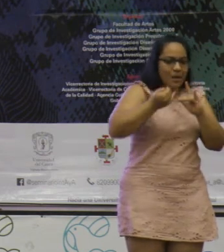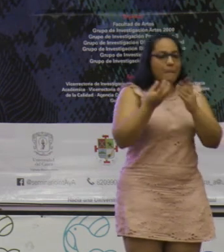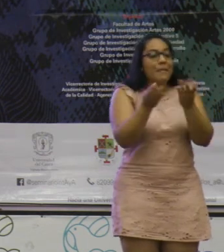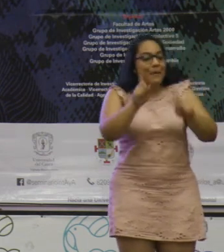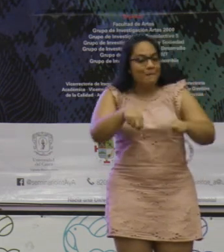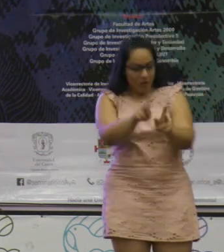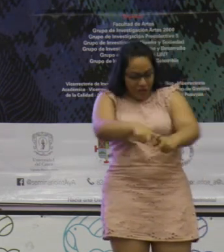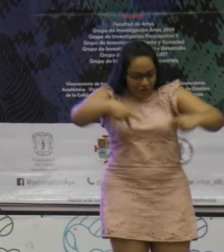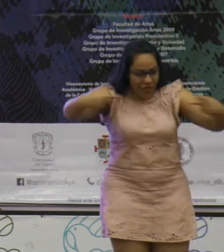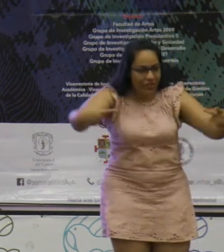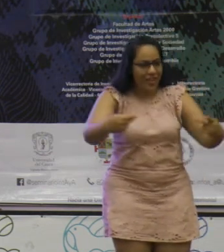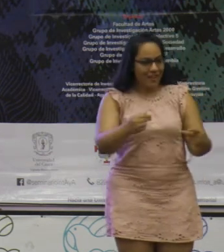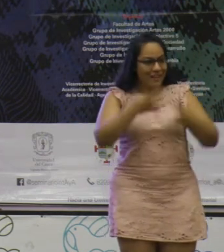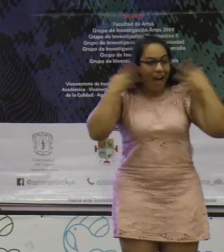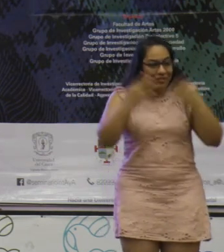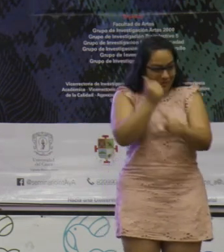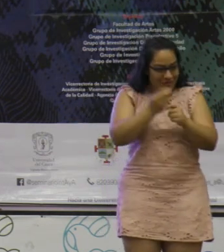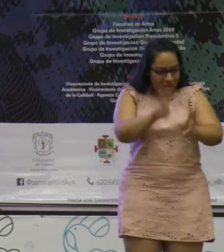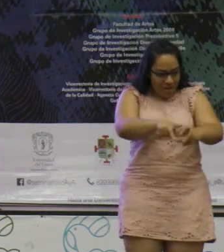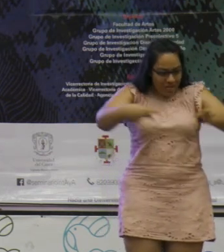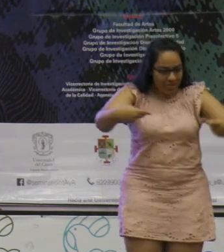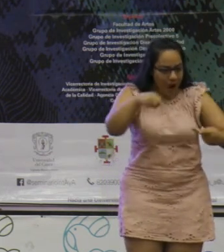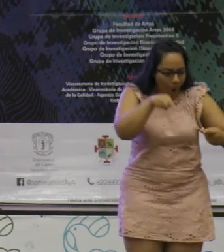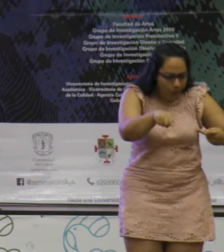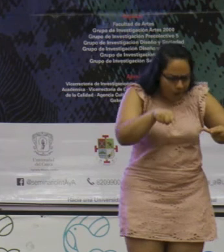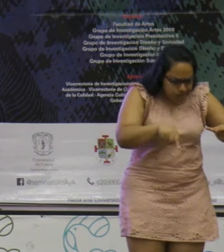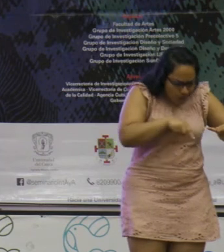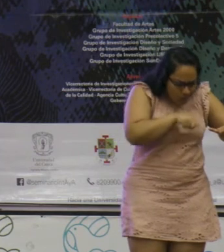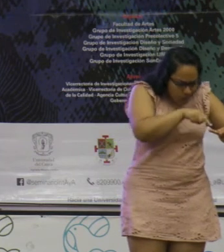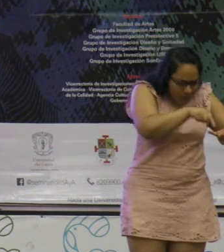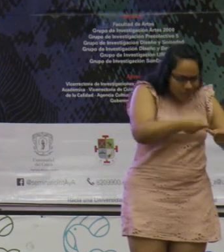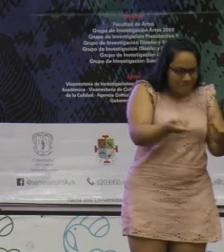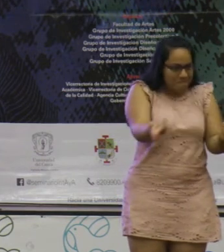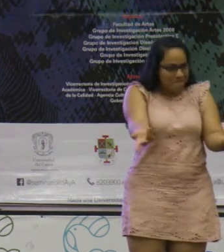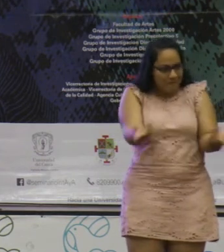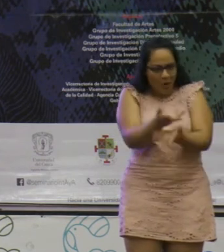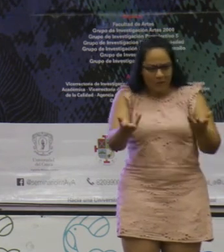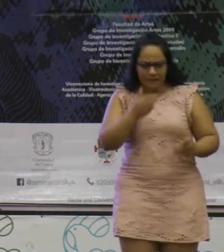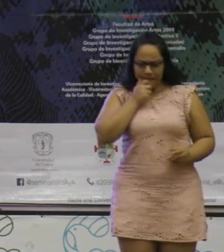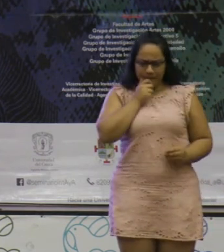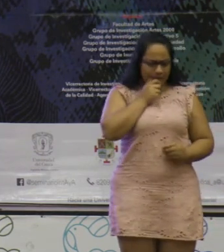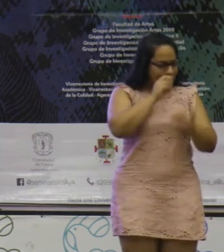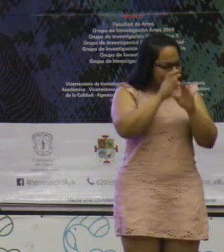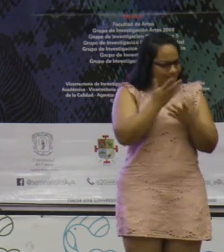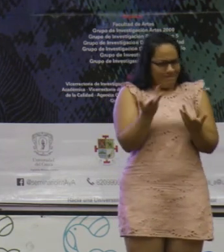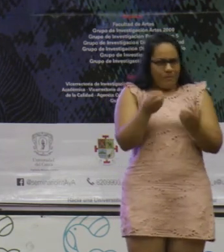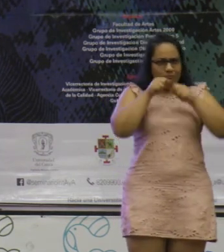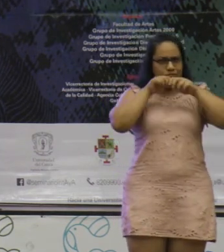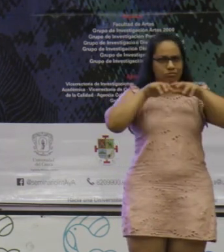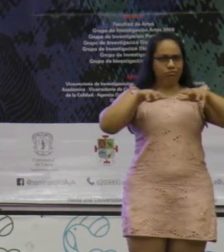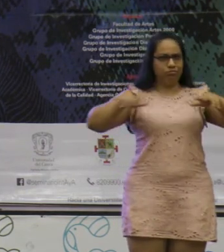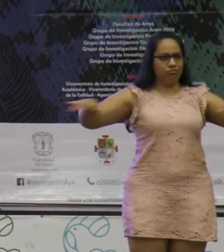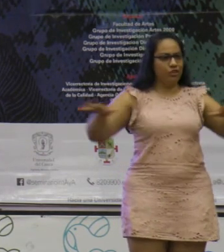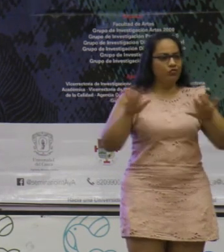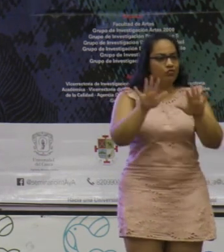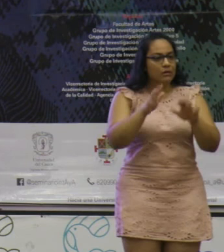cague. Está en todas partes. La capacidad que tiene la ilustración de presencia es absurda. Y lo